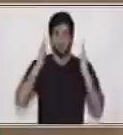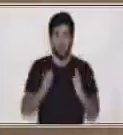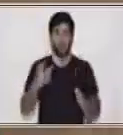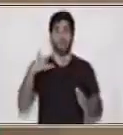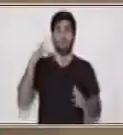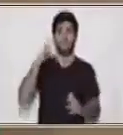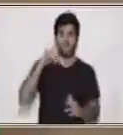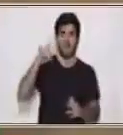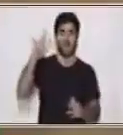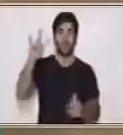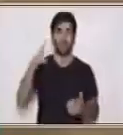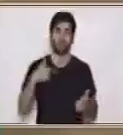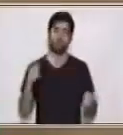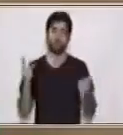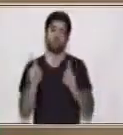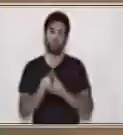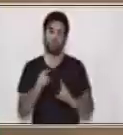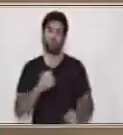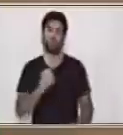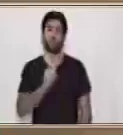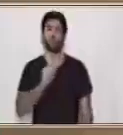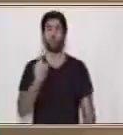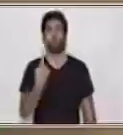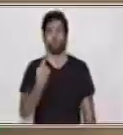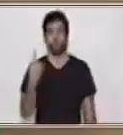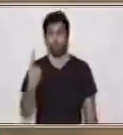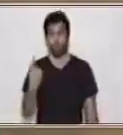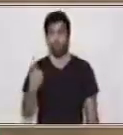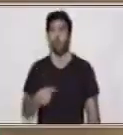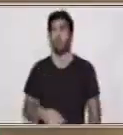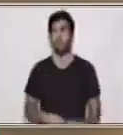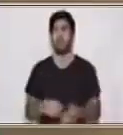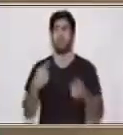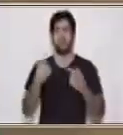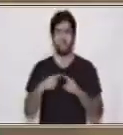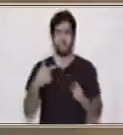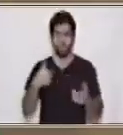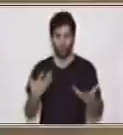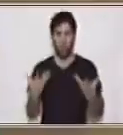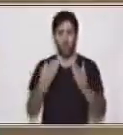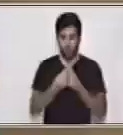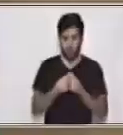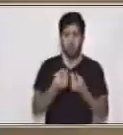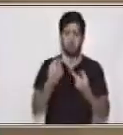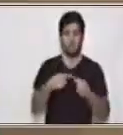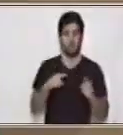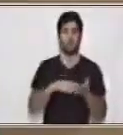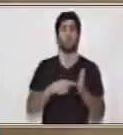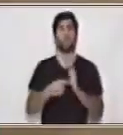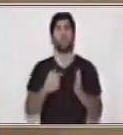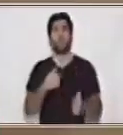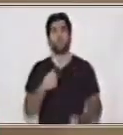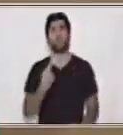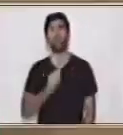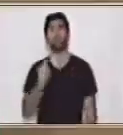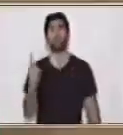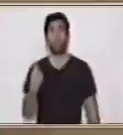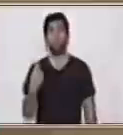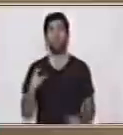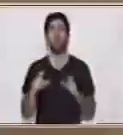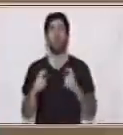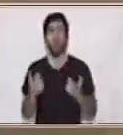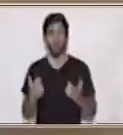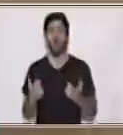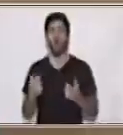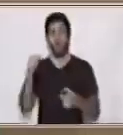soledad. Acá lo finalizo con una paradoja. ¿Cómo puede estar acompañado si está solo? Entonces te